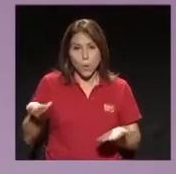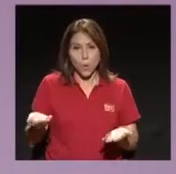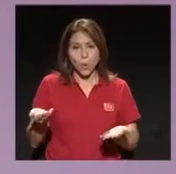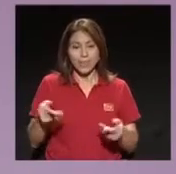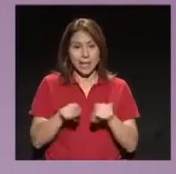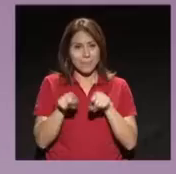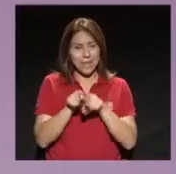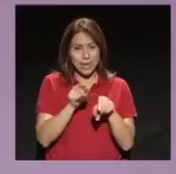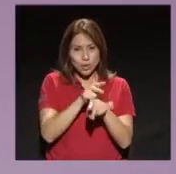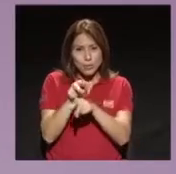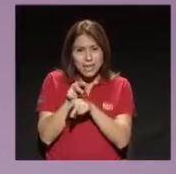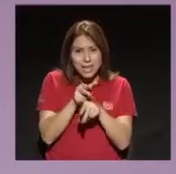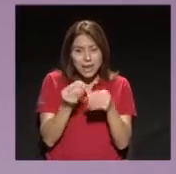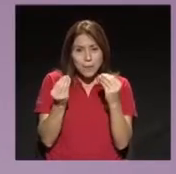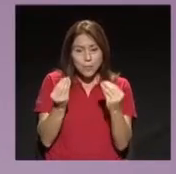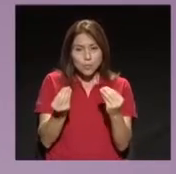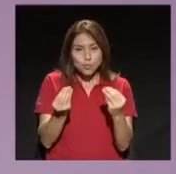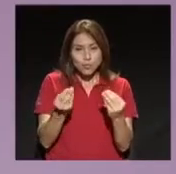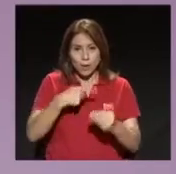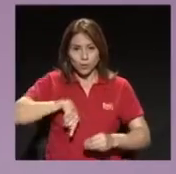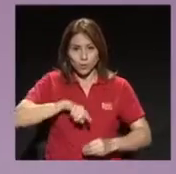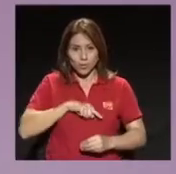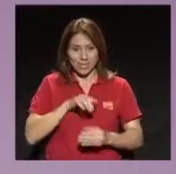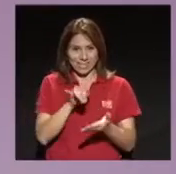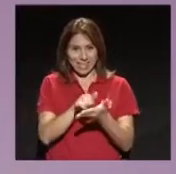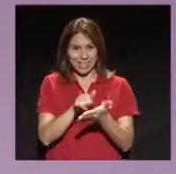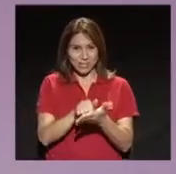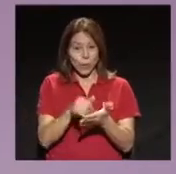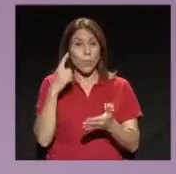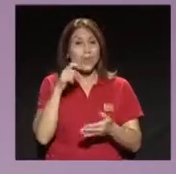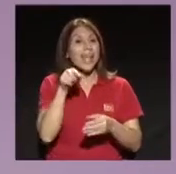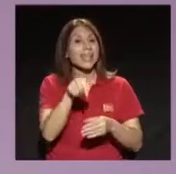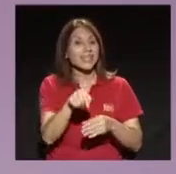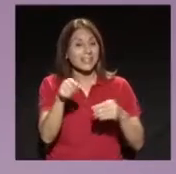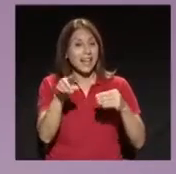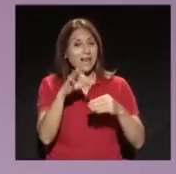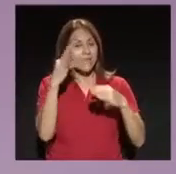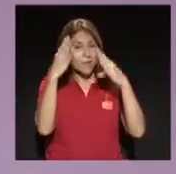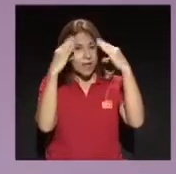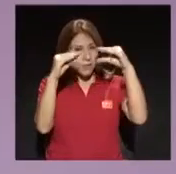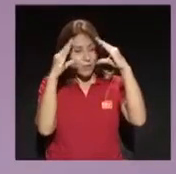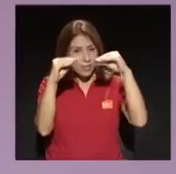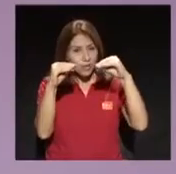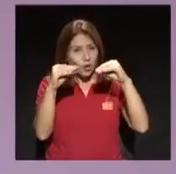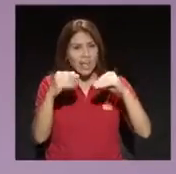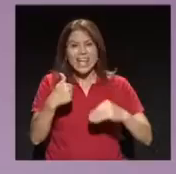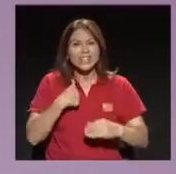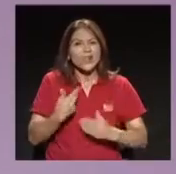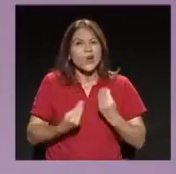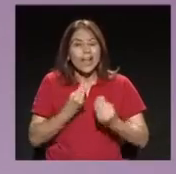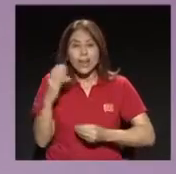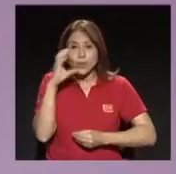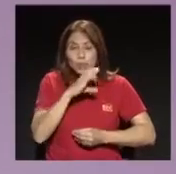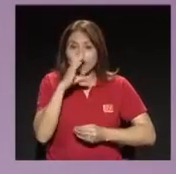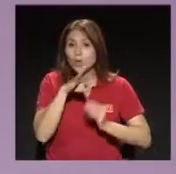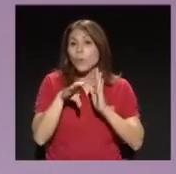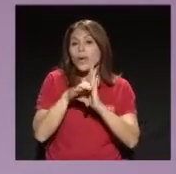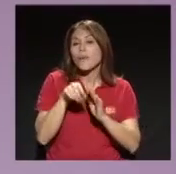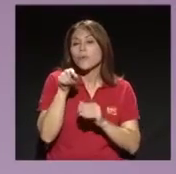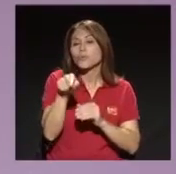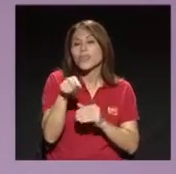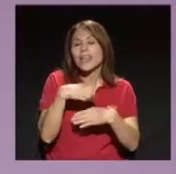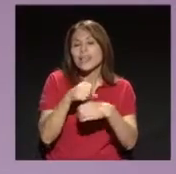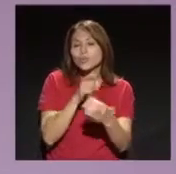de ahí está también la fuente de información, que ando buscando. Si por X razón un estudio que hiciste buscaste un tema